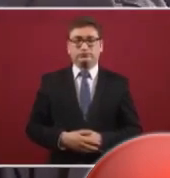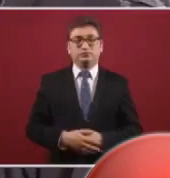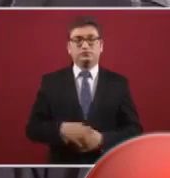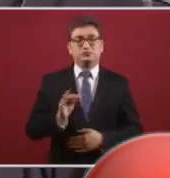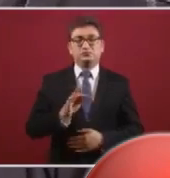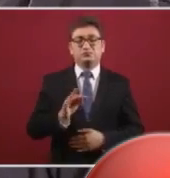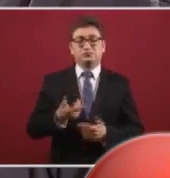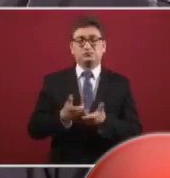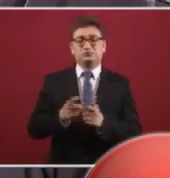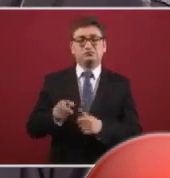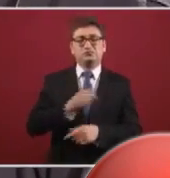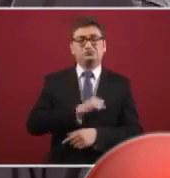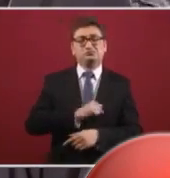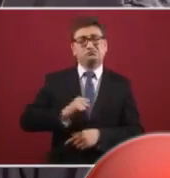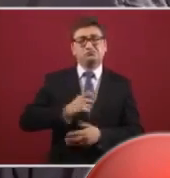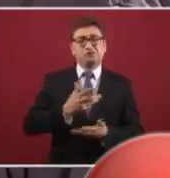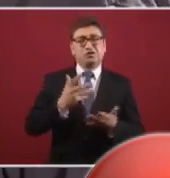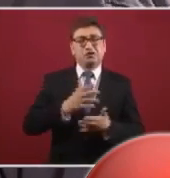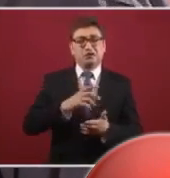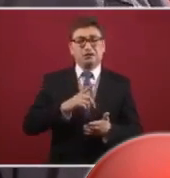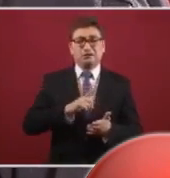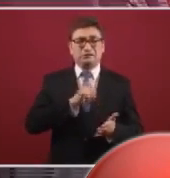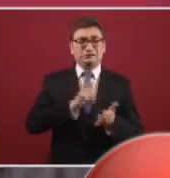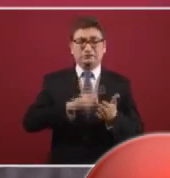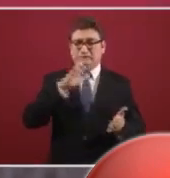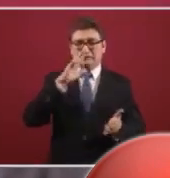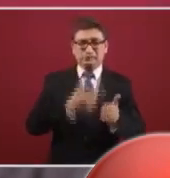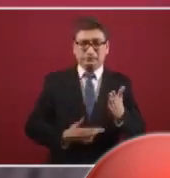ilícito, de un delito.